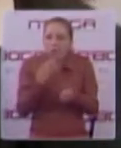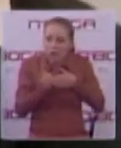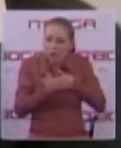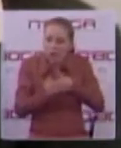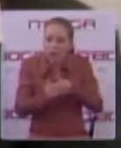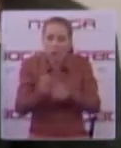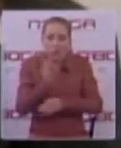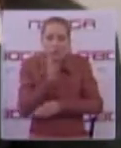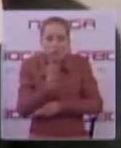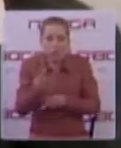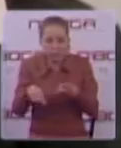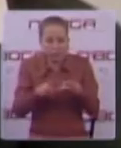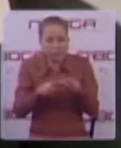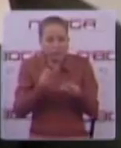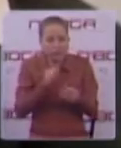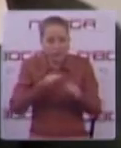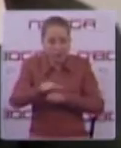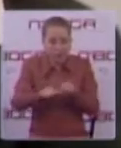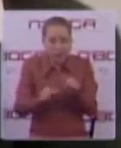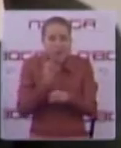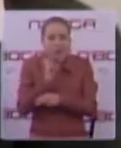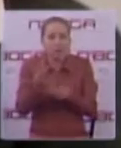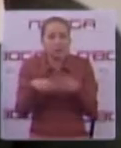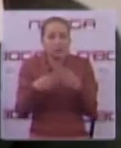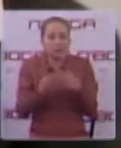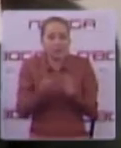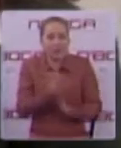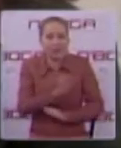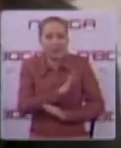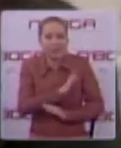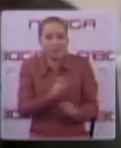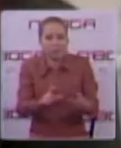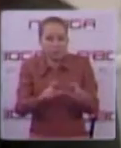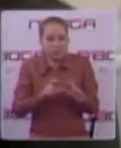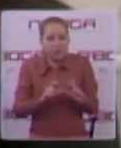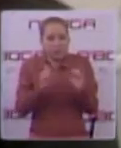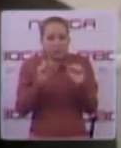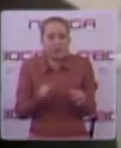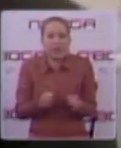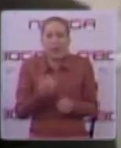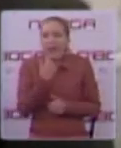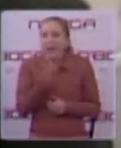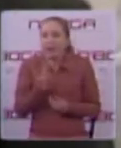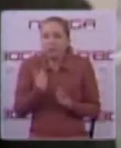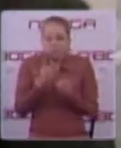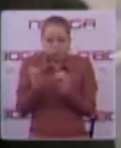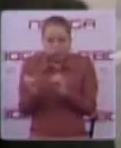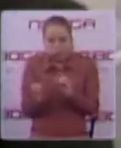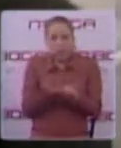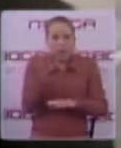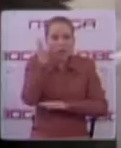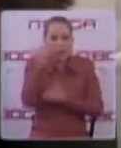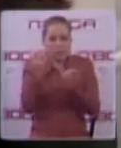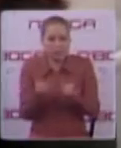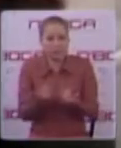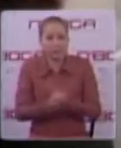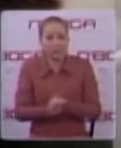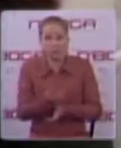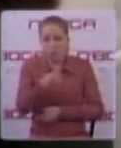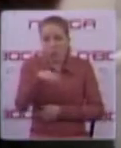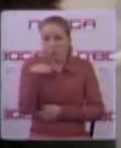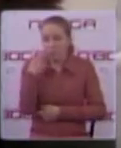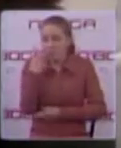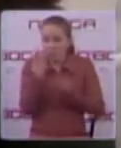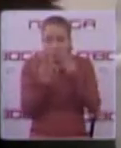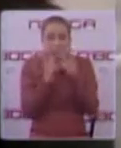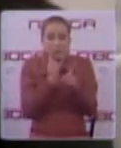turismo y administración turística a nivel tecnológico. Nos ha permitido que de alguna manera organicemos este foro. Este foro que, como ustedes